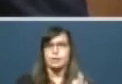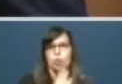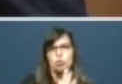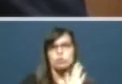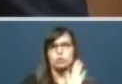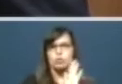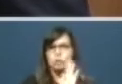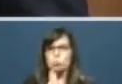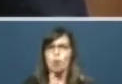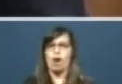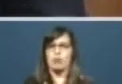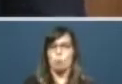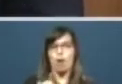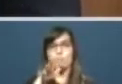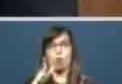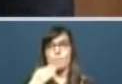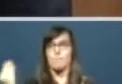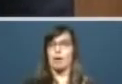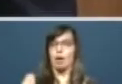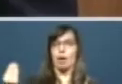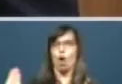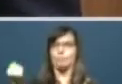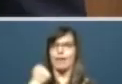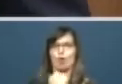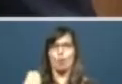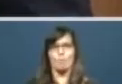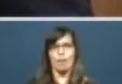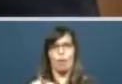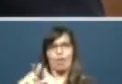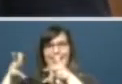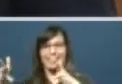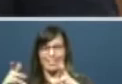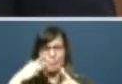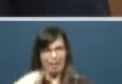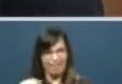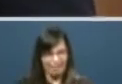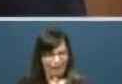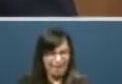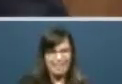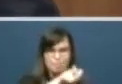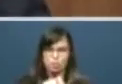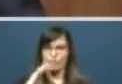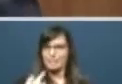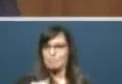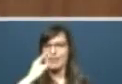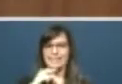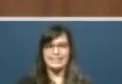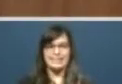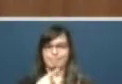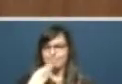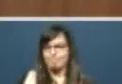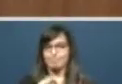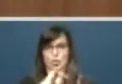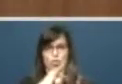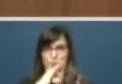macro y no son por tanto sentidas ni percibidas por los más perjudicados por la crisis y sin que podamos